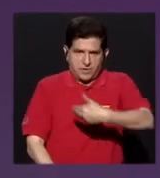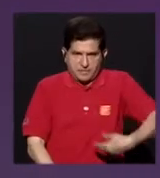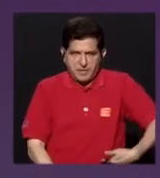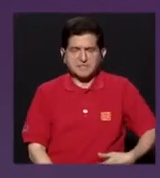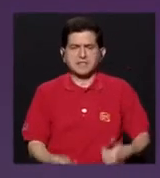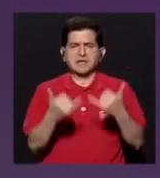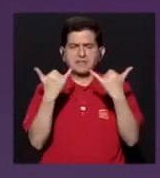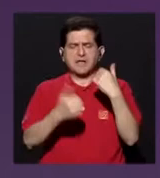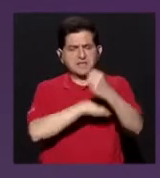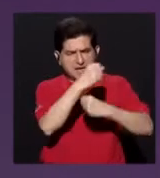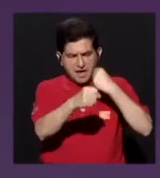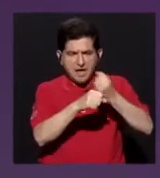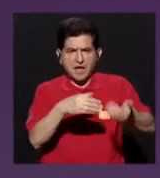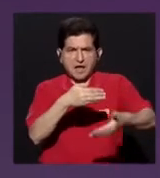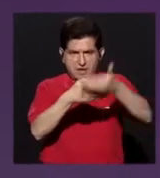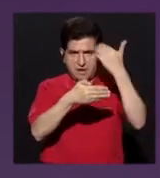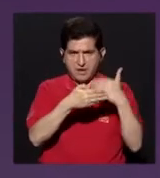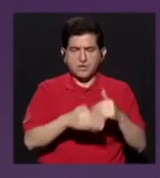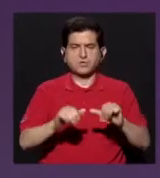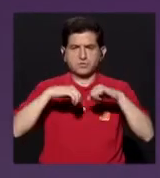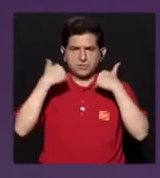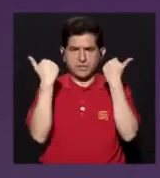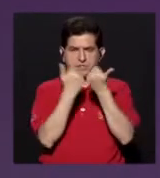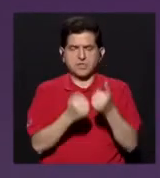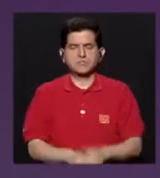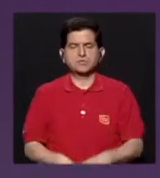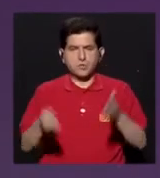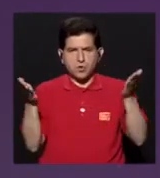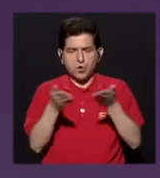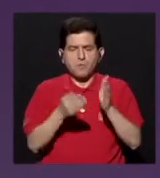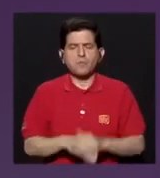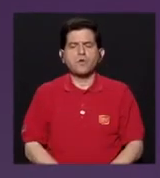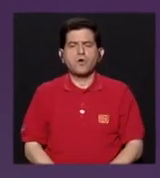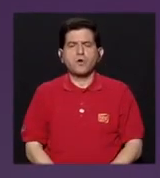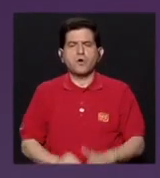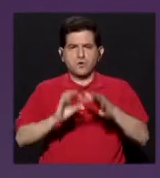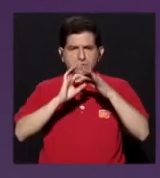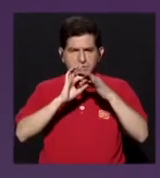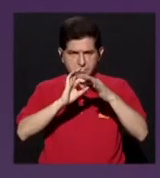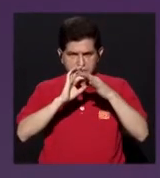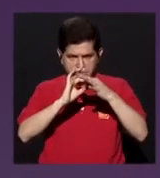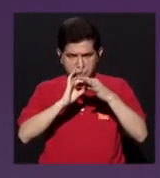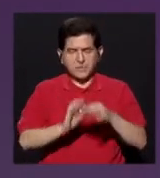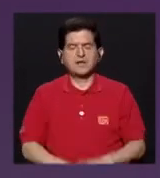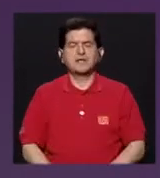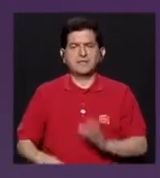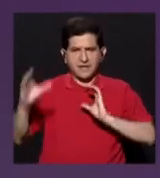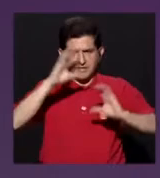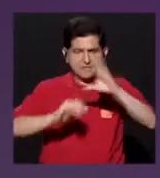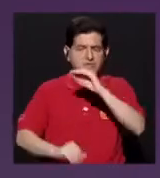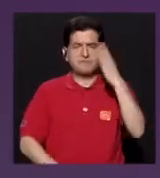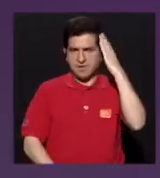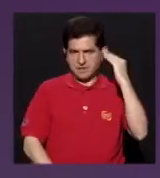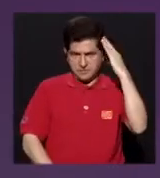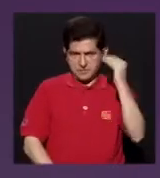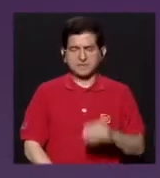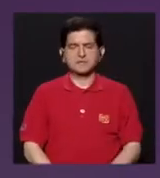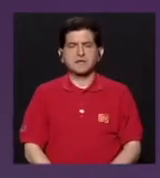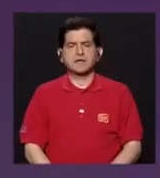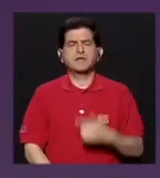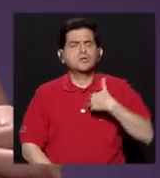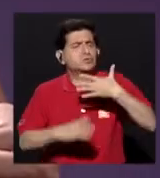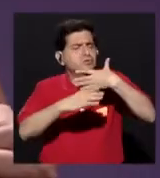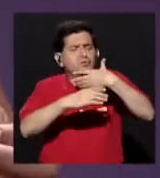desde hace varios años de la Asociación Pro Sexología Científica y Vivencial. Gracias, Ana. Gracias. Apenas